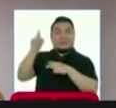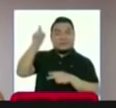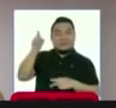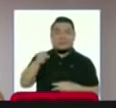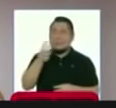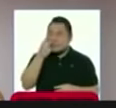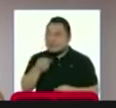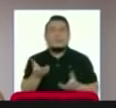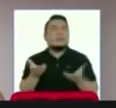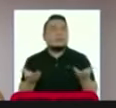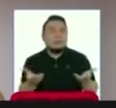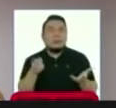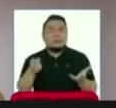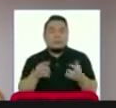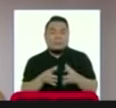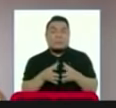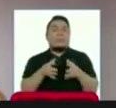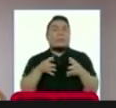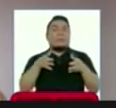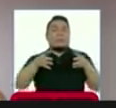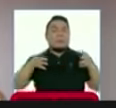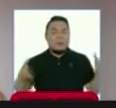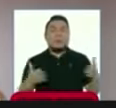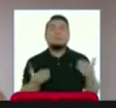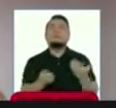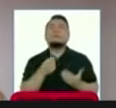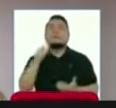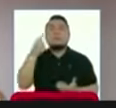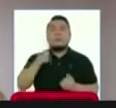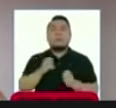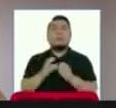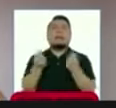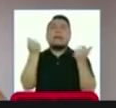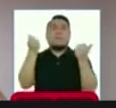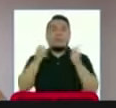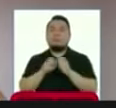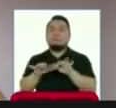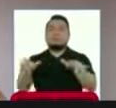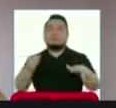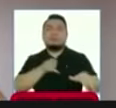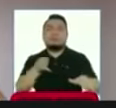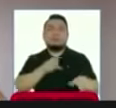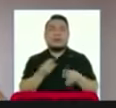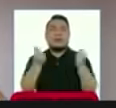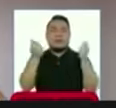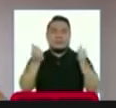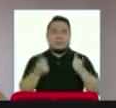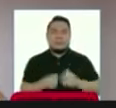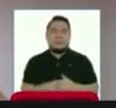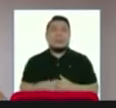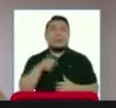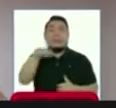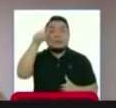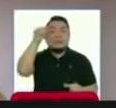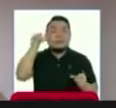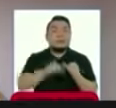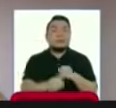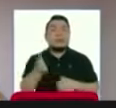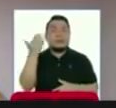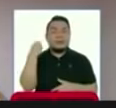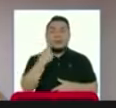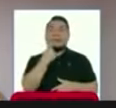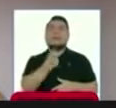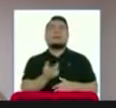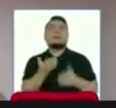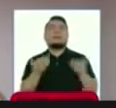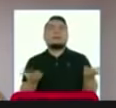observó es que incrementaba la facilidad en que se transmite entre las personas. ¿Se acuerdan que en epidemia siempre